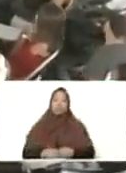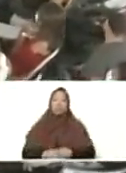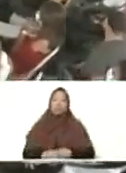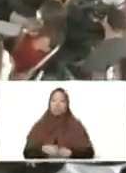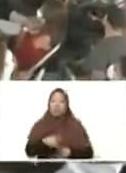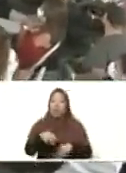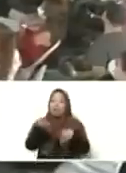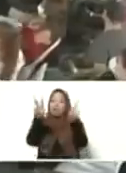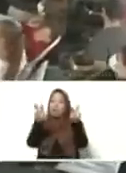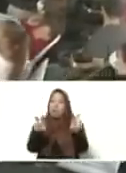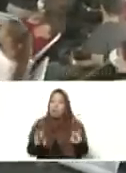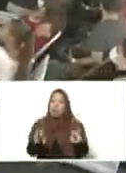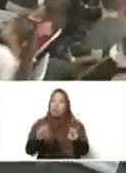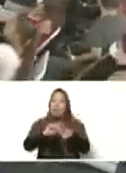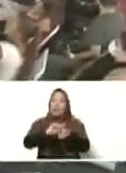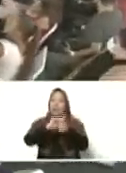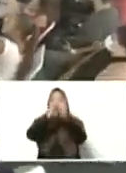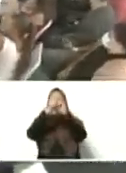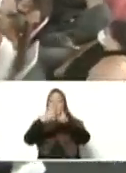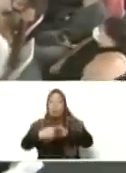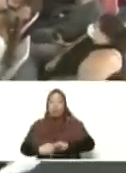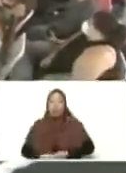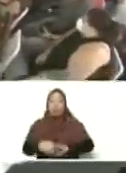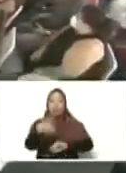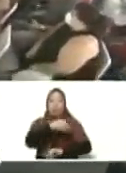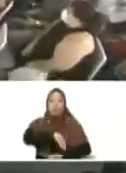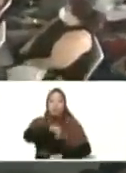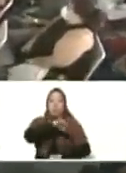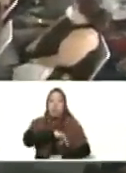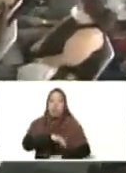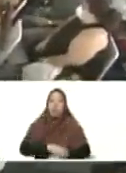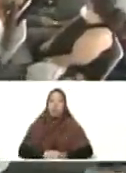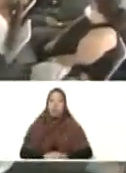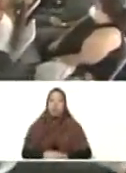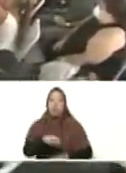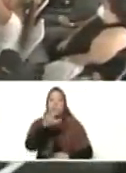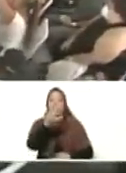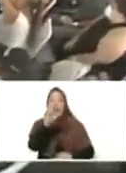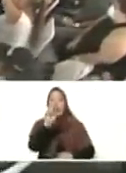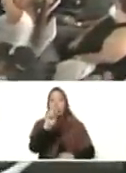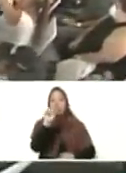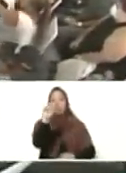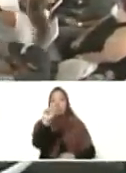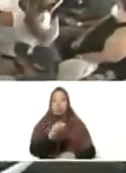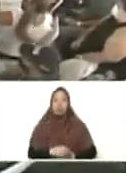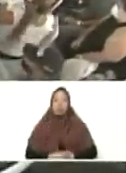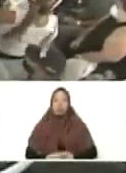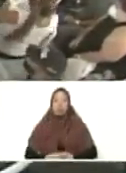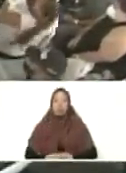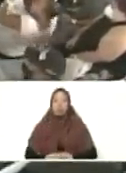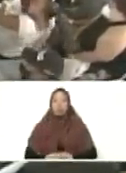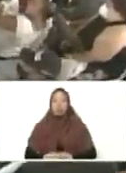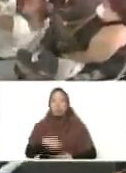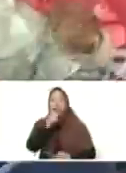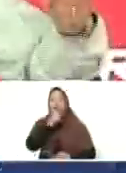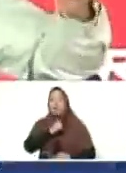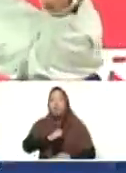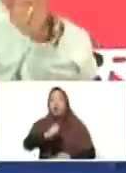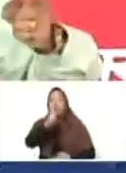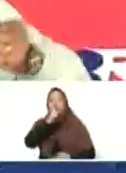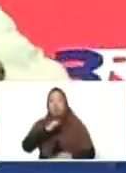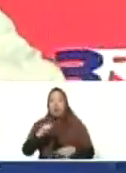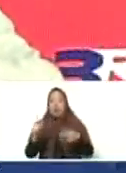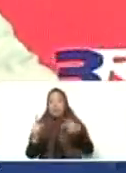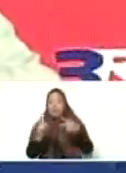una nueva etapa de transición al socialismo 3r punto net resistir resistir